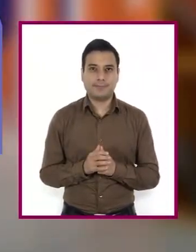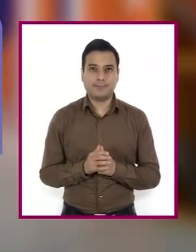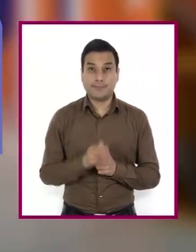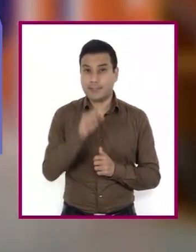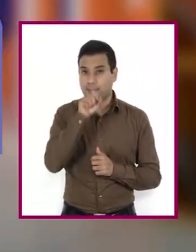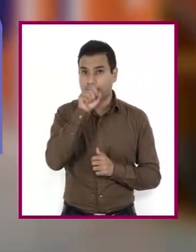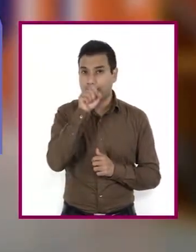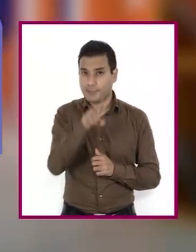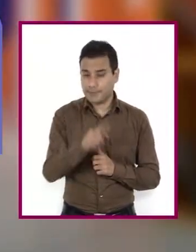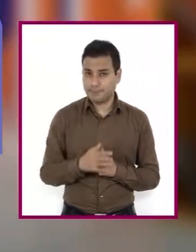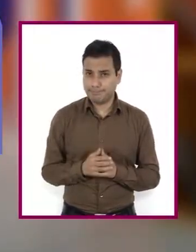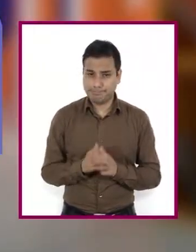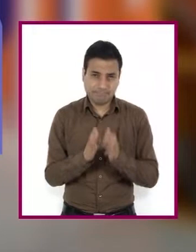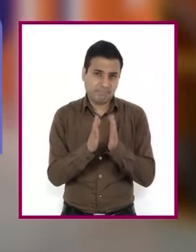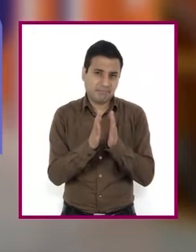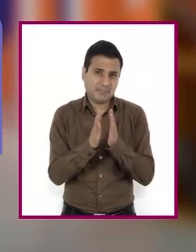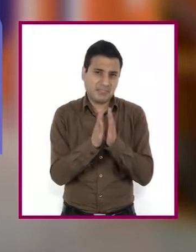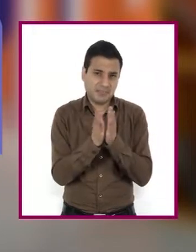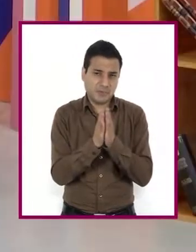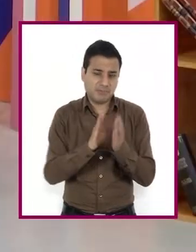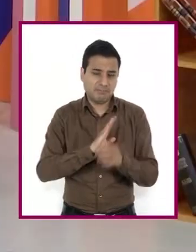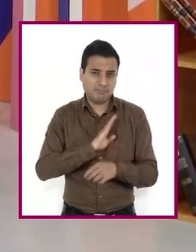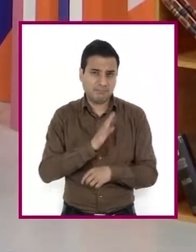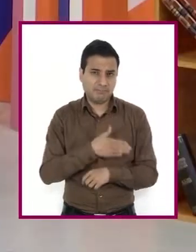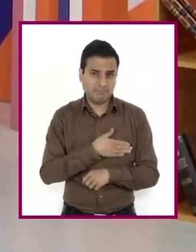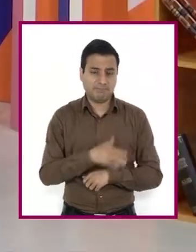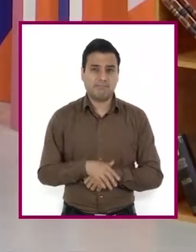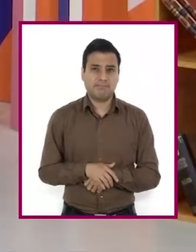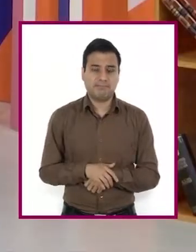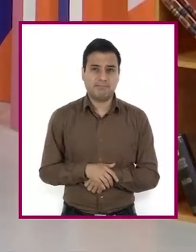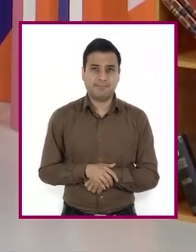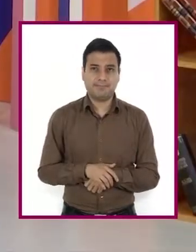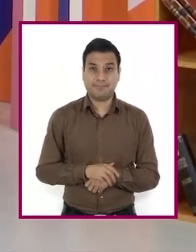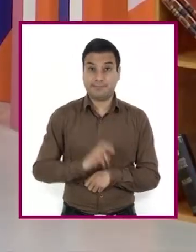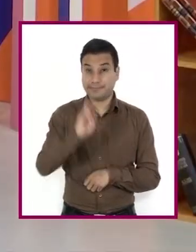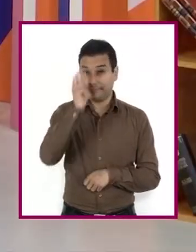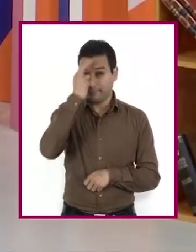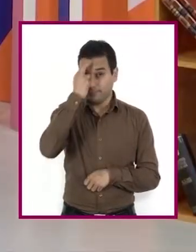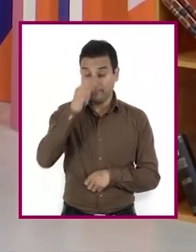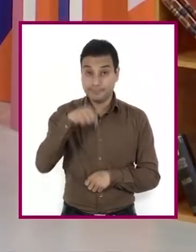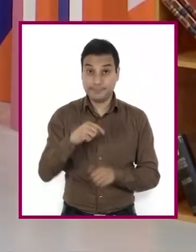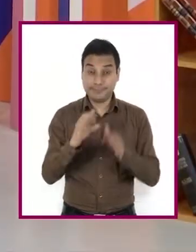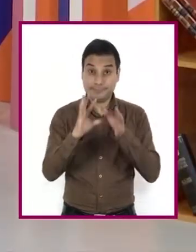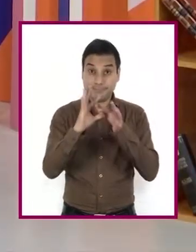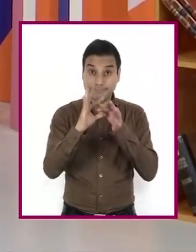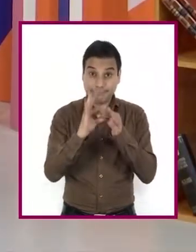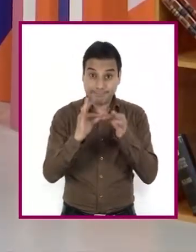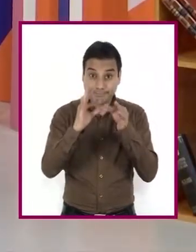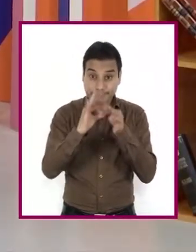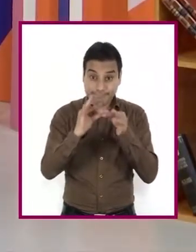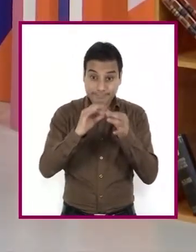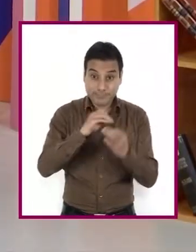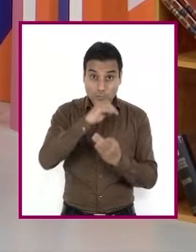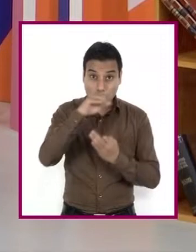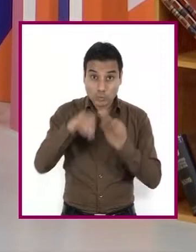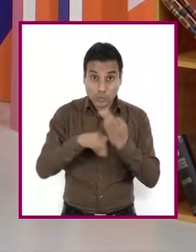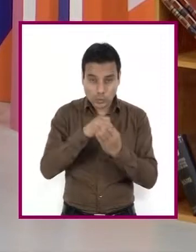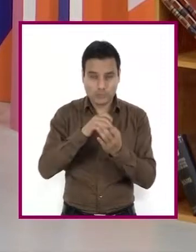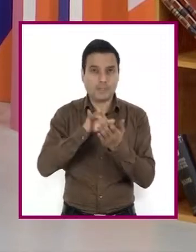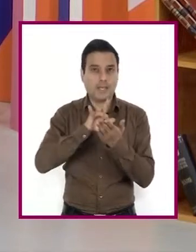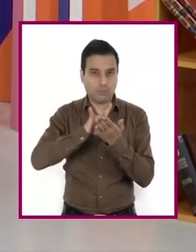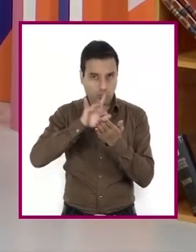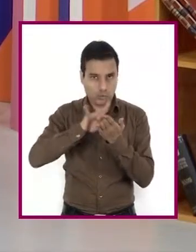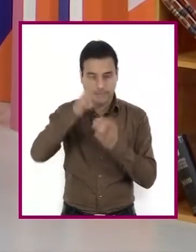También podría ayudarles tener a la mano su libro de texto. Recuerden que todo lo que vean es para reforzar su conocimiento, así